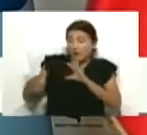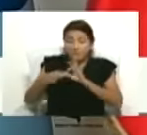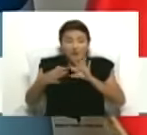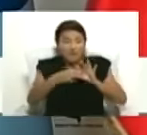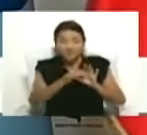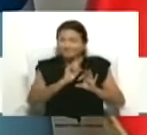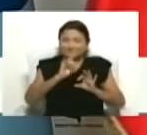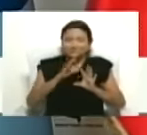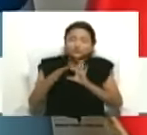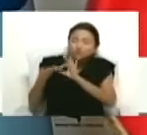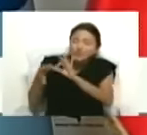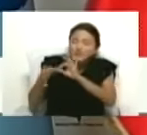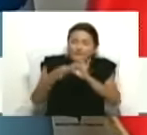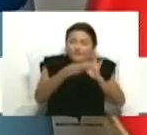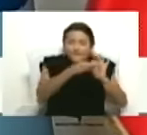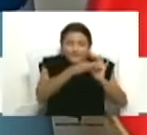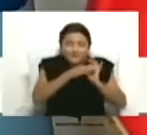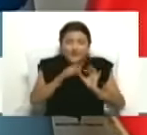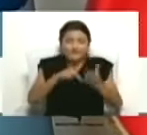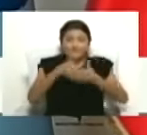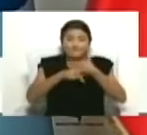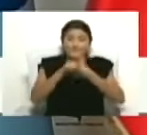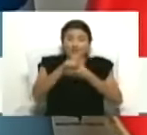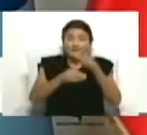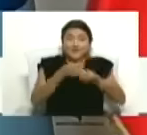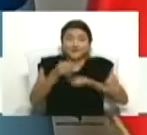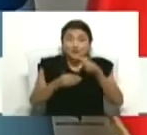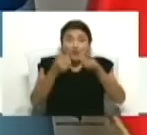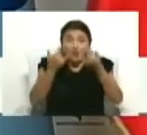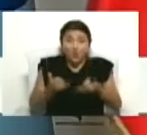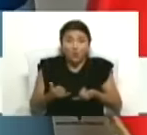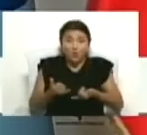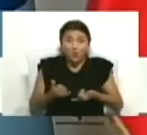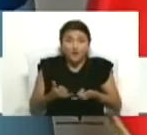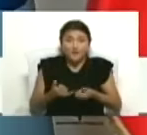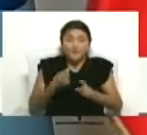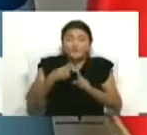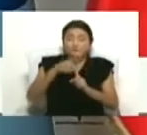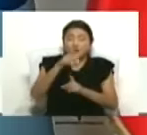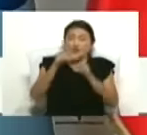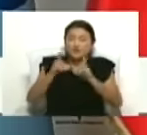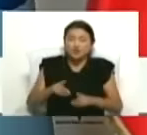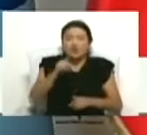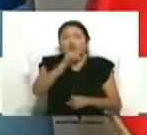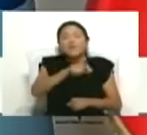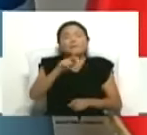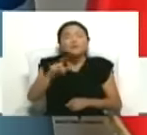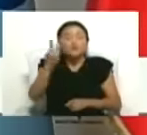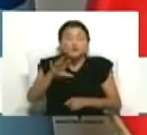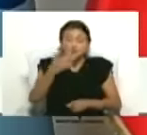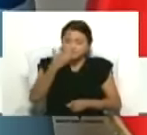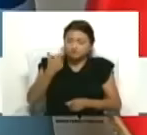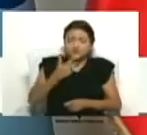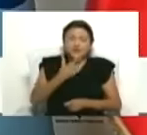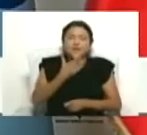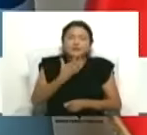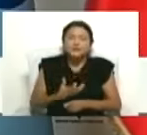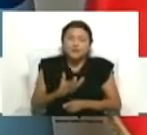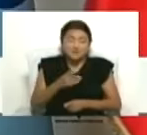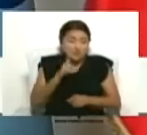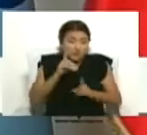contrario. Ese plan en marcha, la decisión del pueblo el pasado 3 de